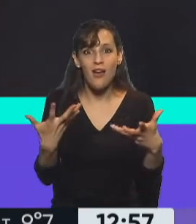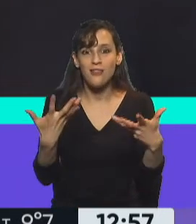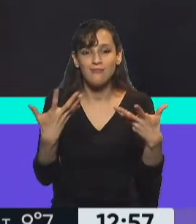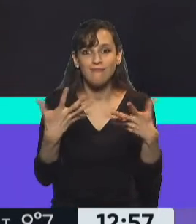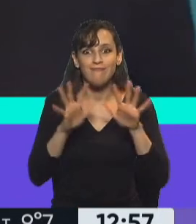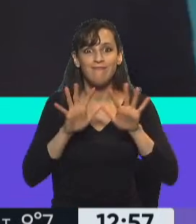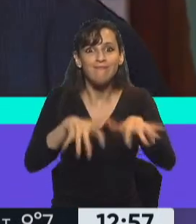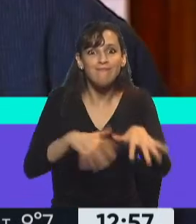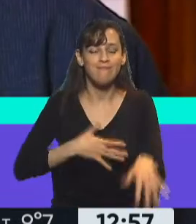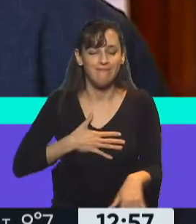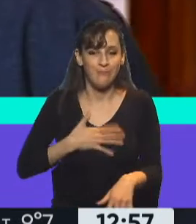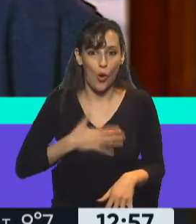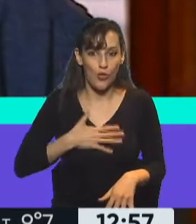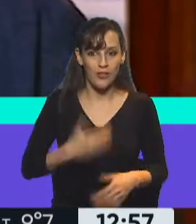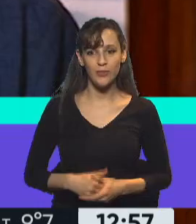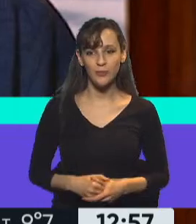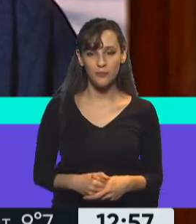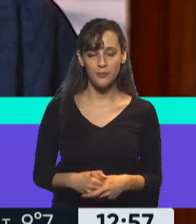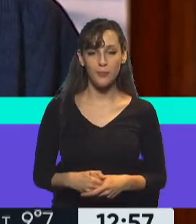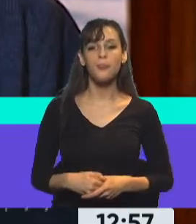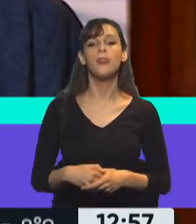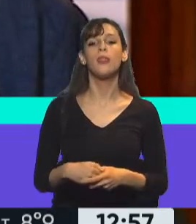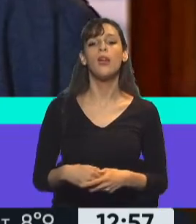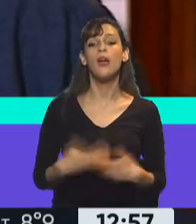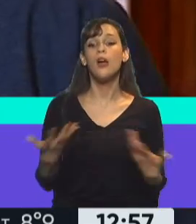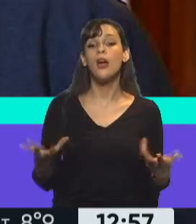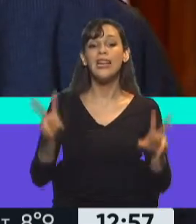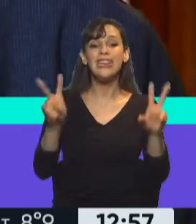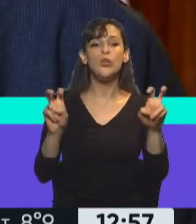astral. Estuvimos con ellos. El título original es El Reencuentro.